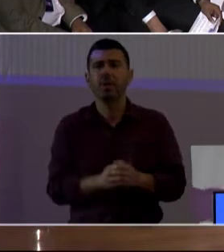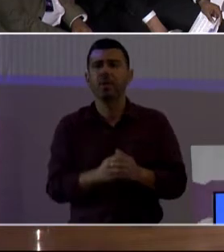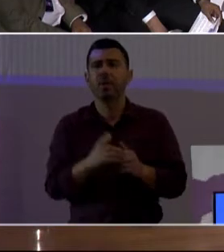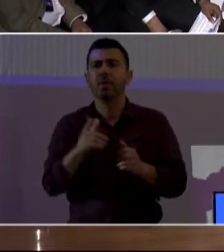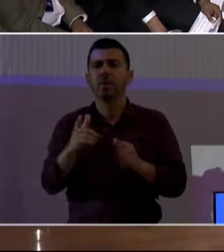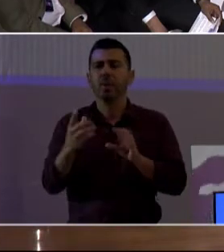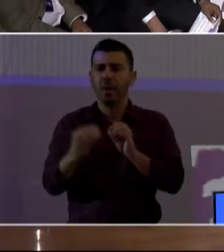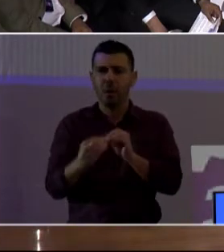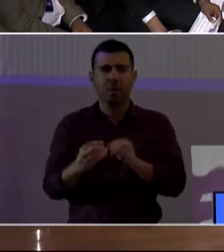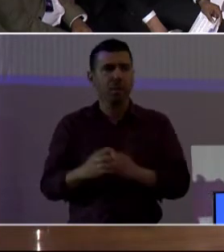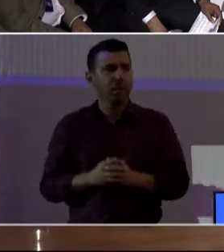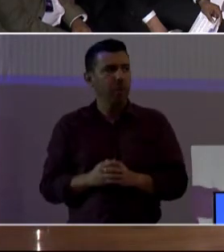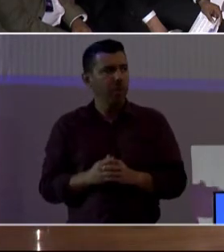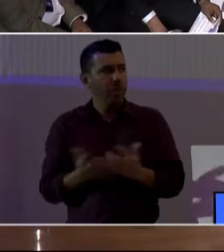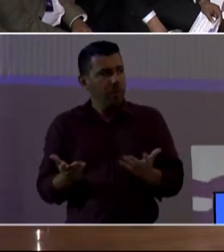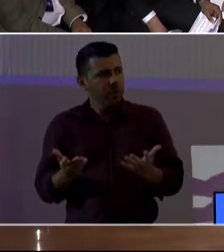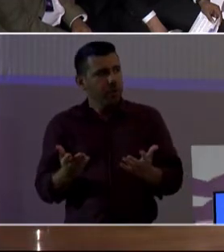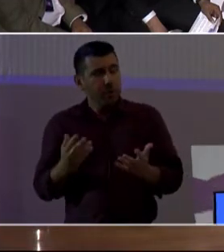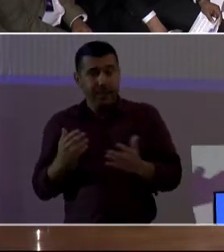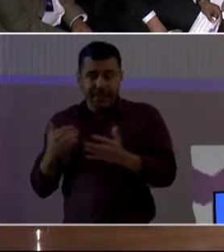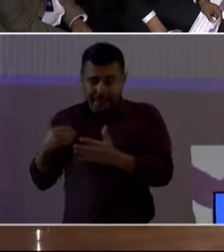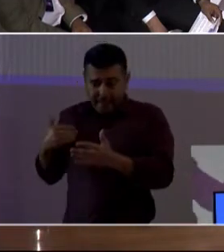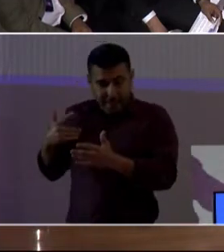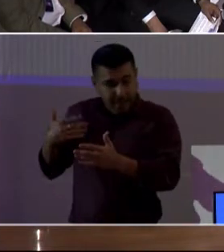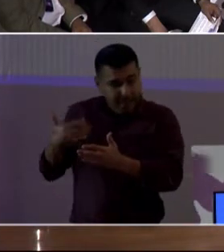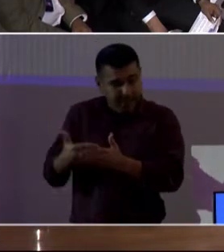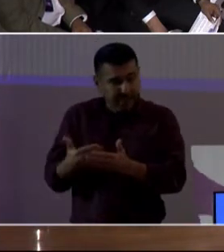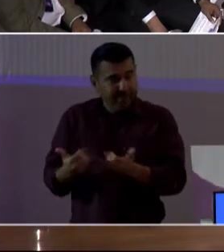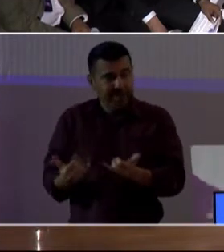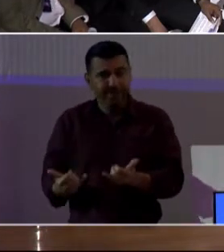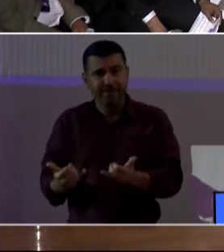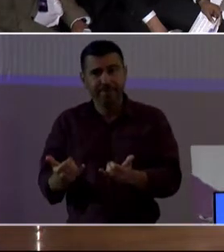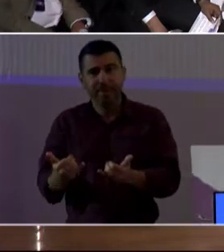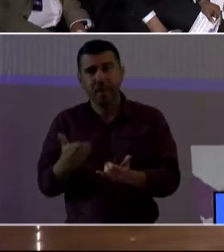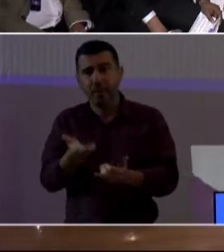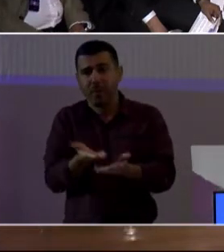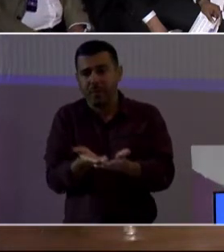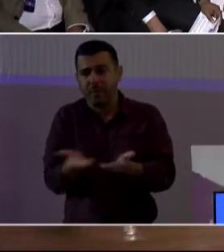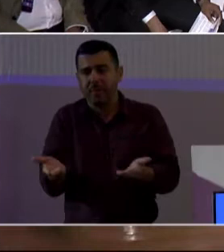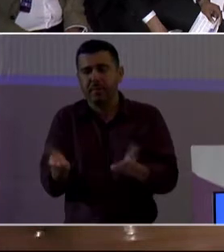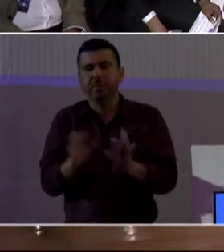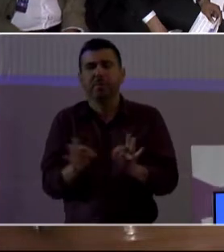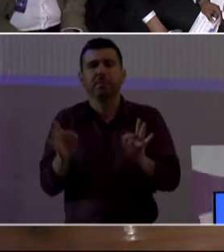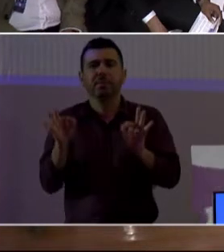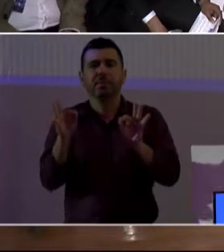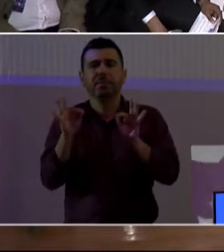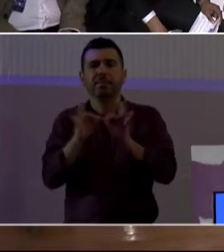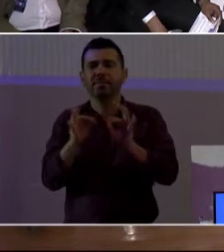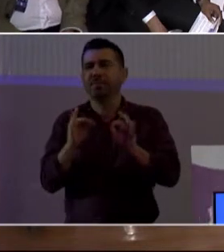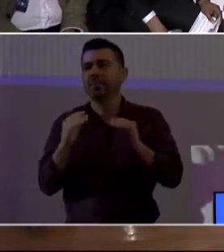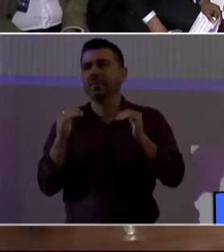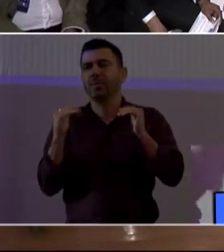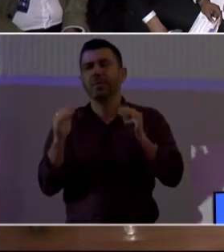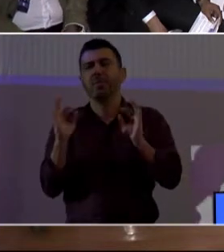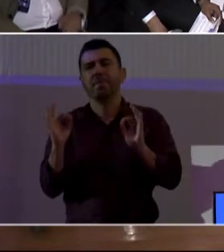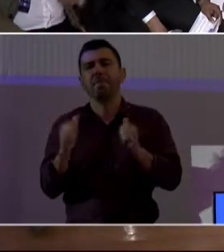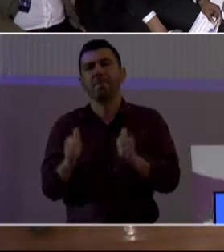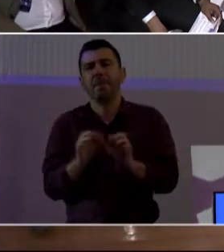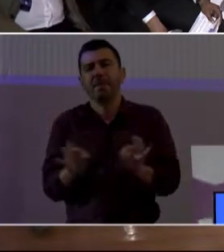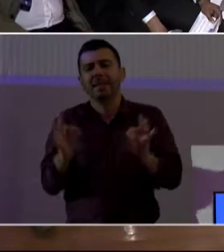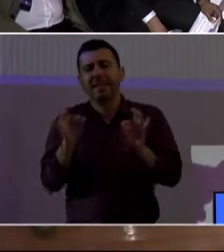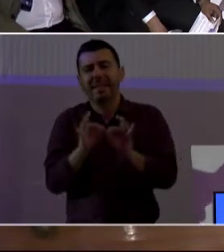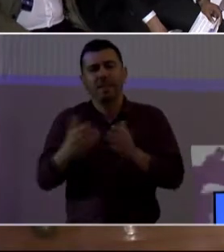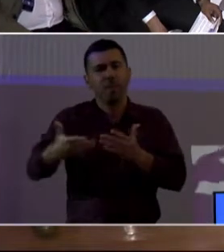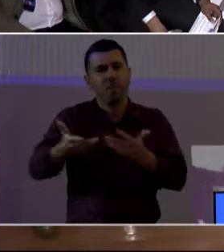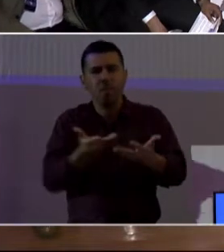que ha sido el elemento más importante. Y otro de los elementos importantes es la importancia de articular